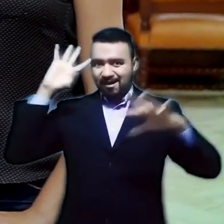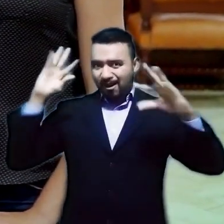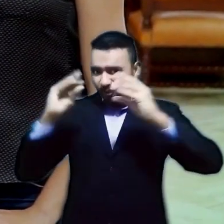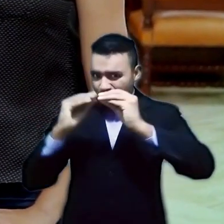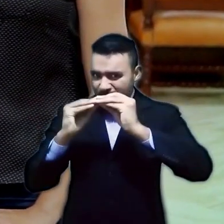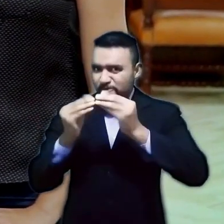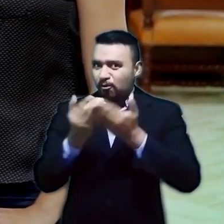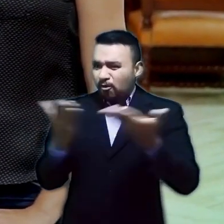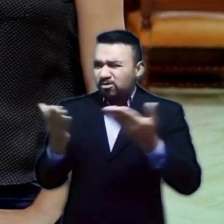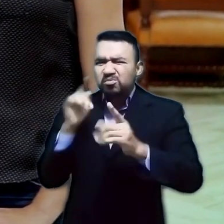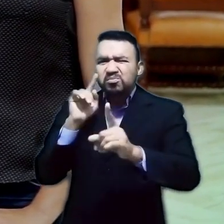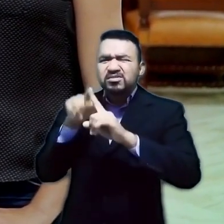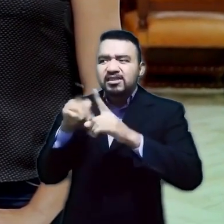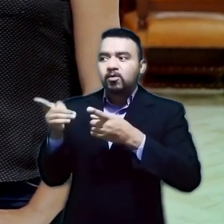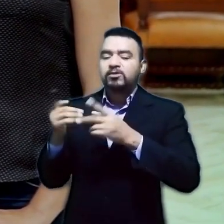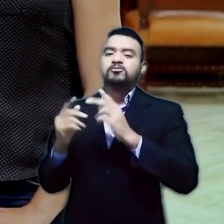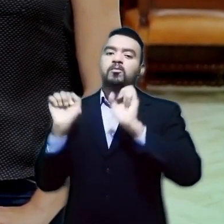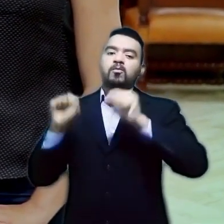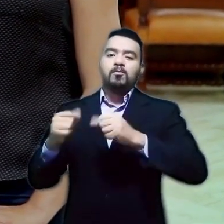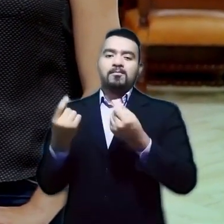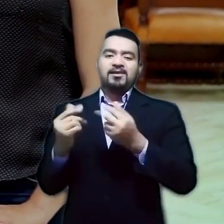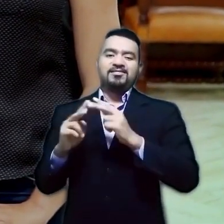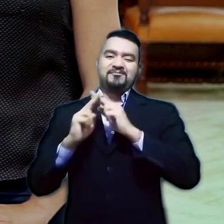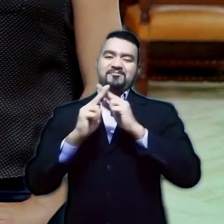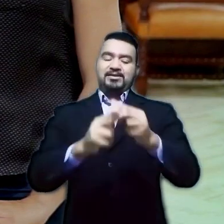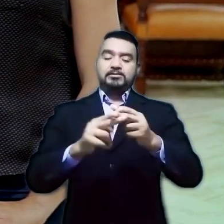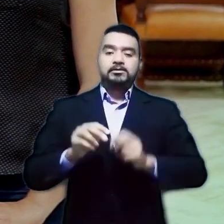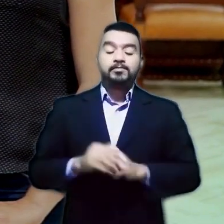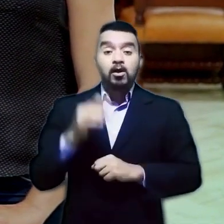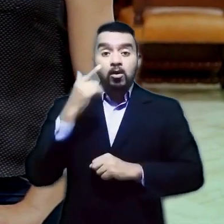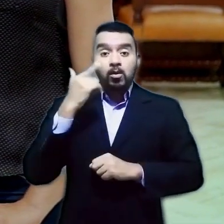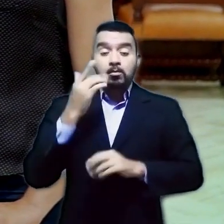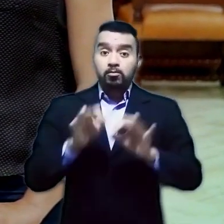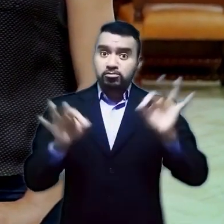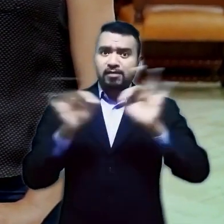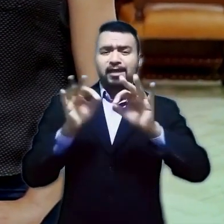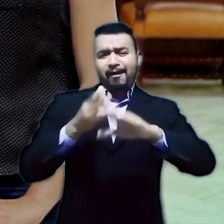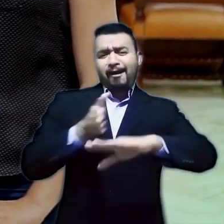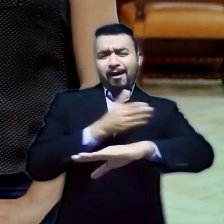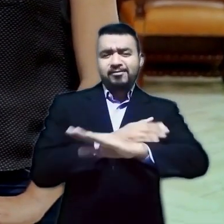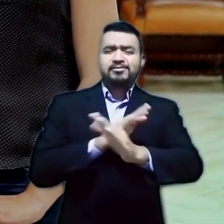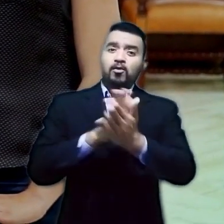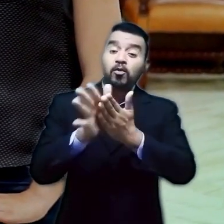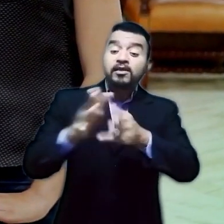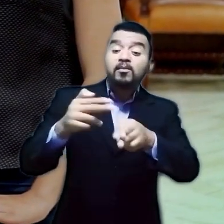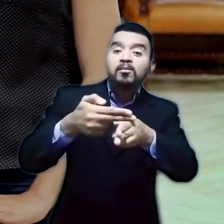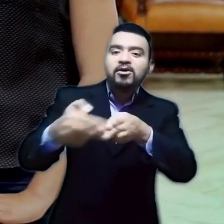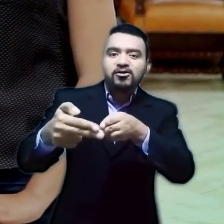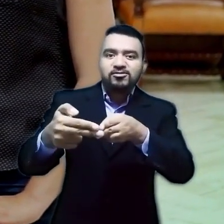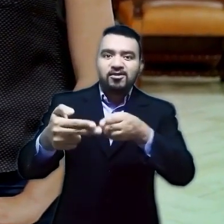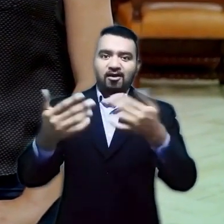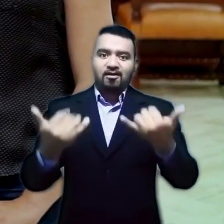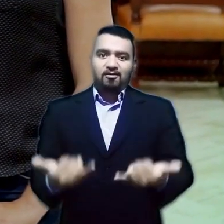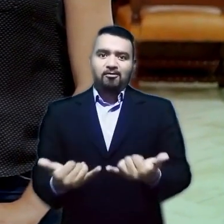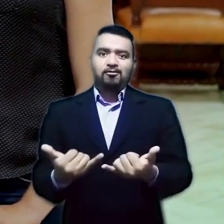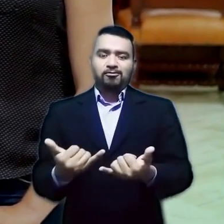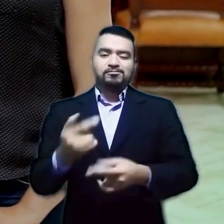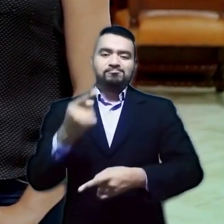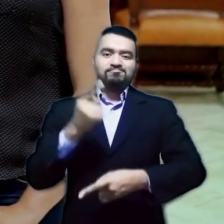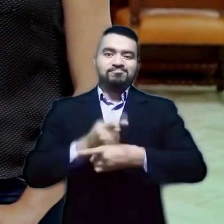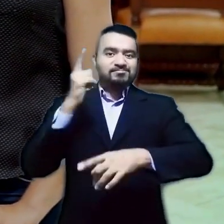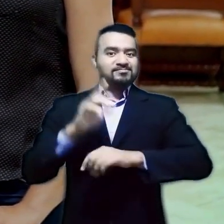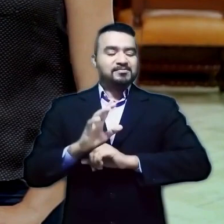entregar los créditos. Esto es muy importante cuando pasamos de los anuncios a los hechos y